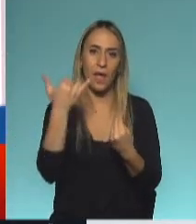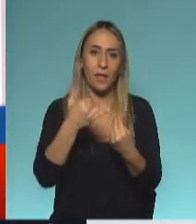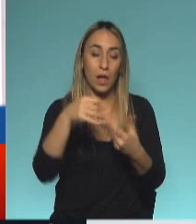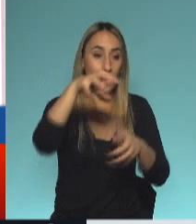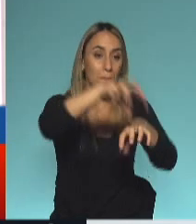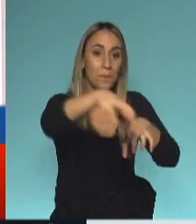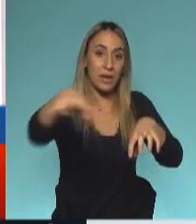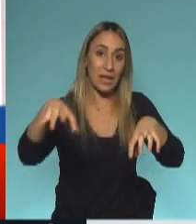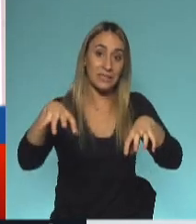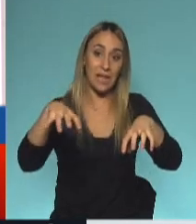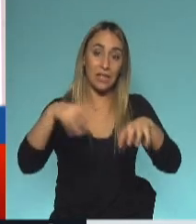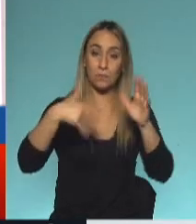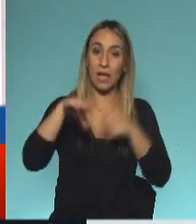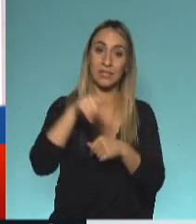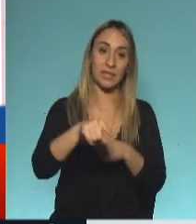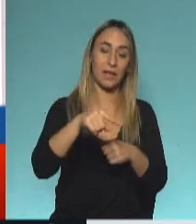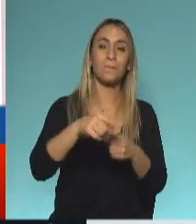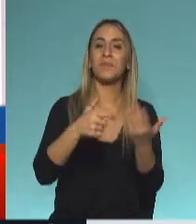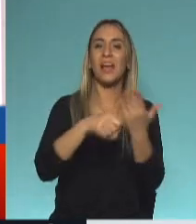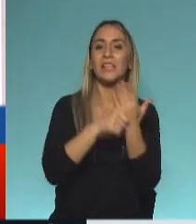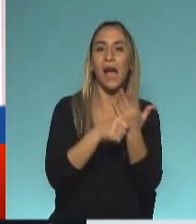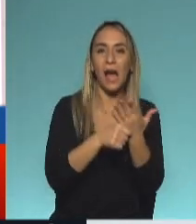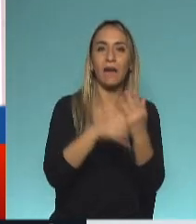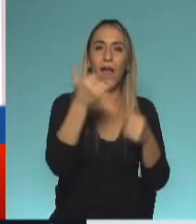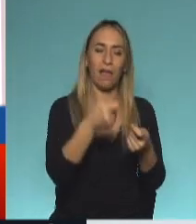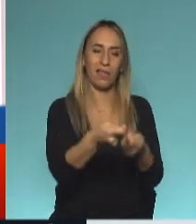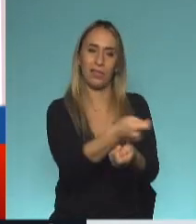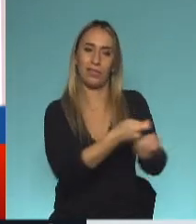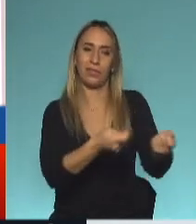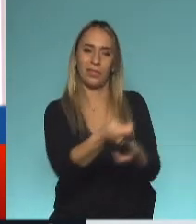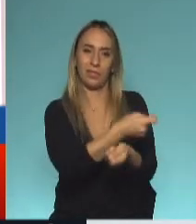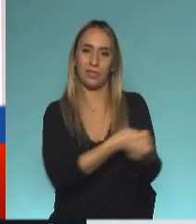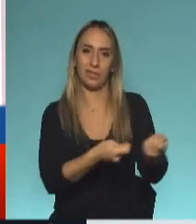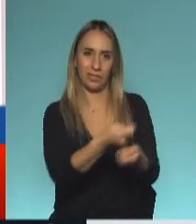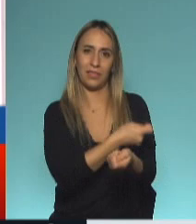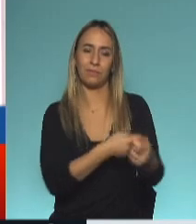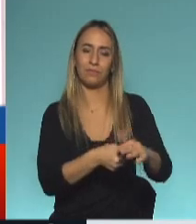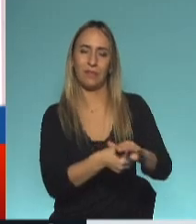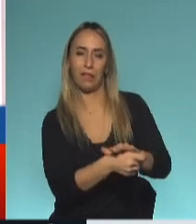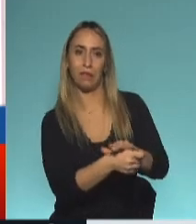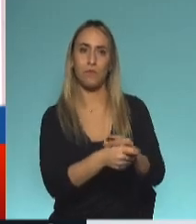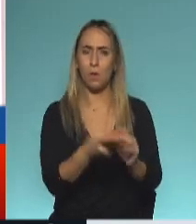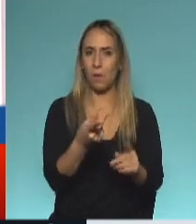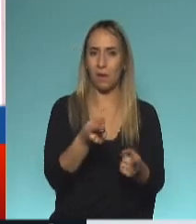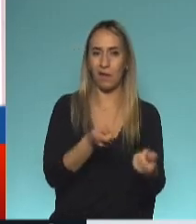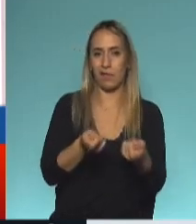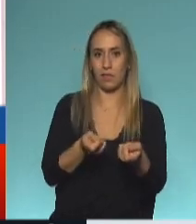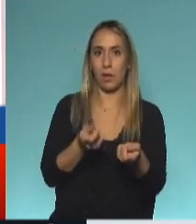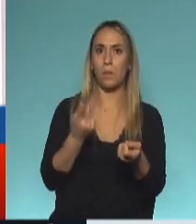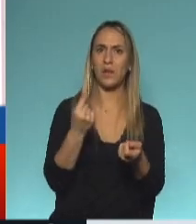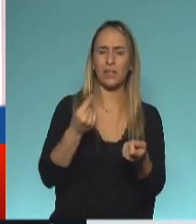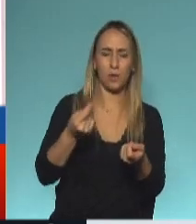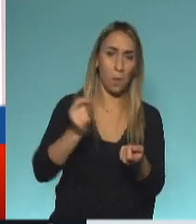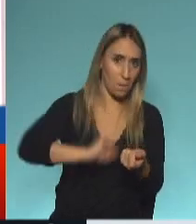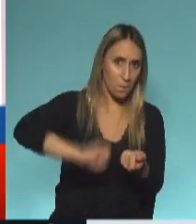empresas particularmente en el sector de la carne maniobras especulativas que derivan en aumentos de precios de un alimento muy